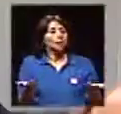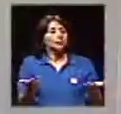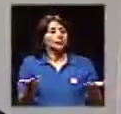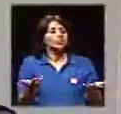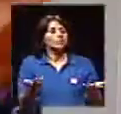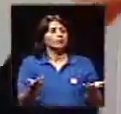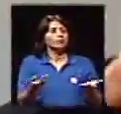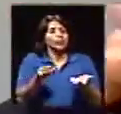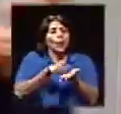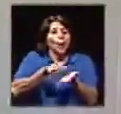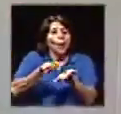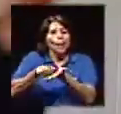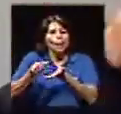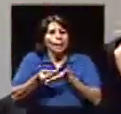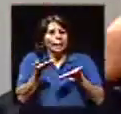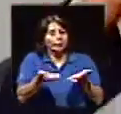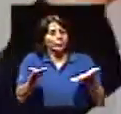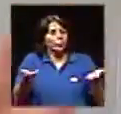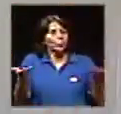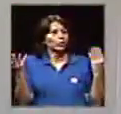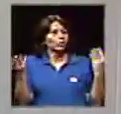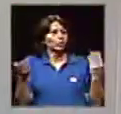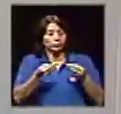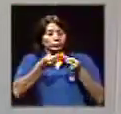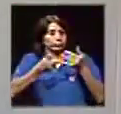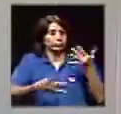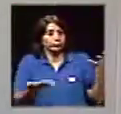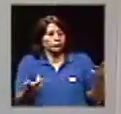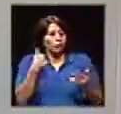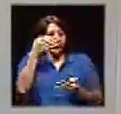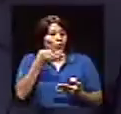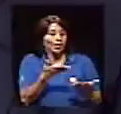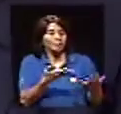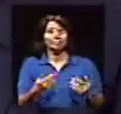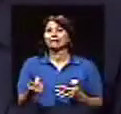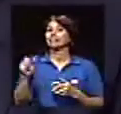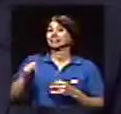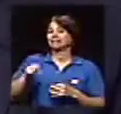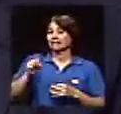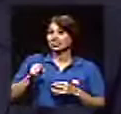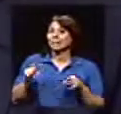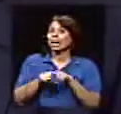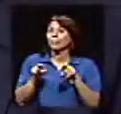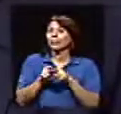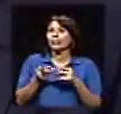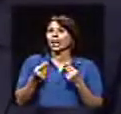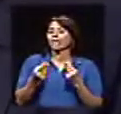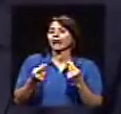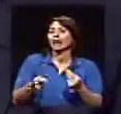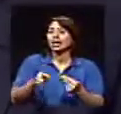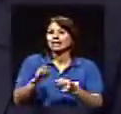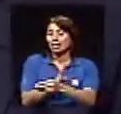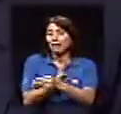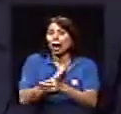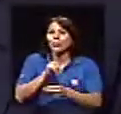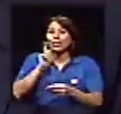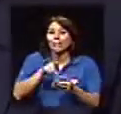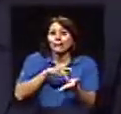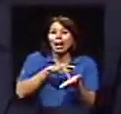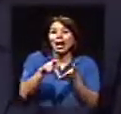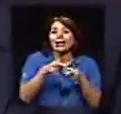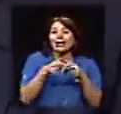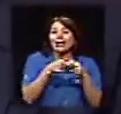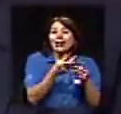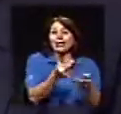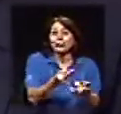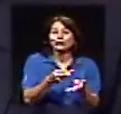la compra de insumos, etcétera. Yo creo que las carreras bancarias, de pagar los créditos, de pagar las planillas, de